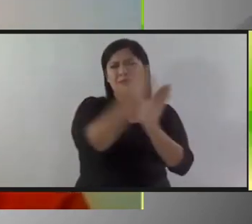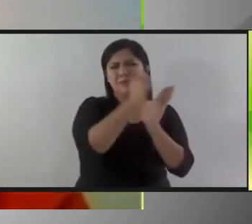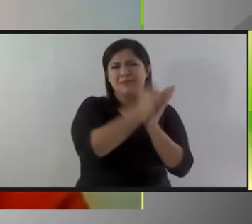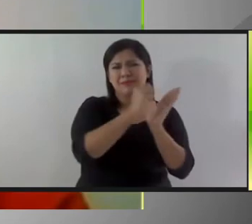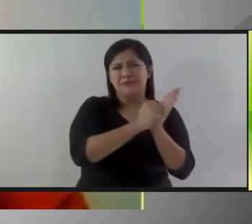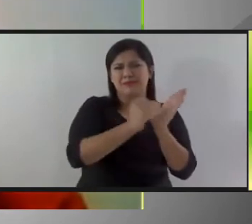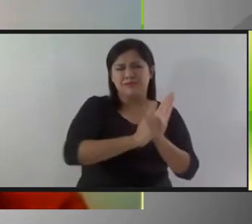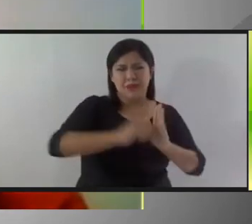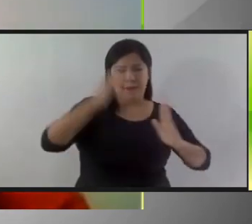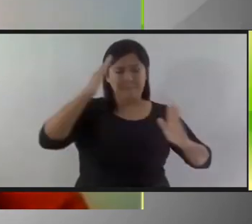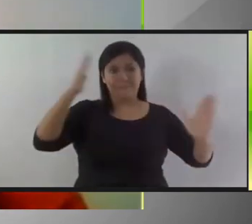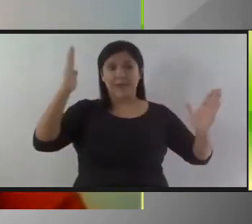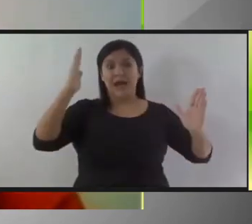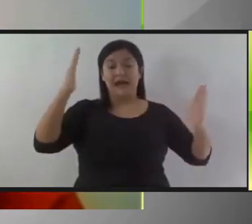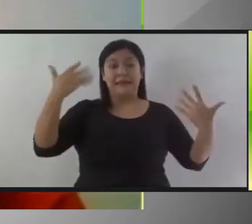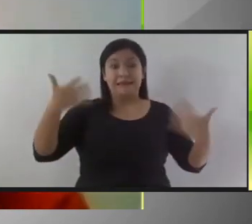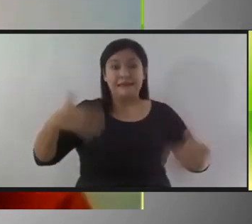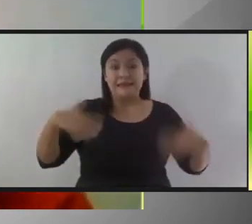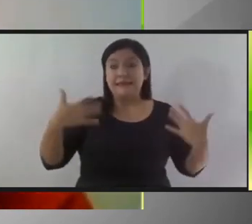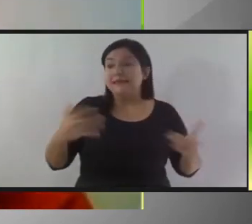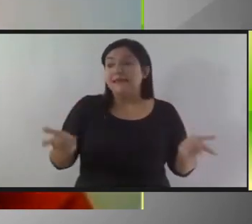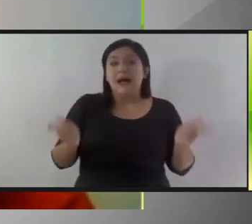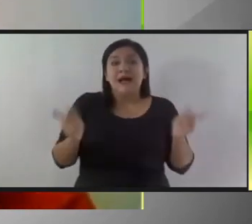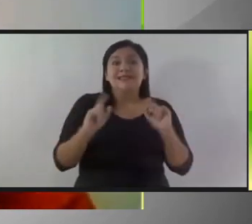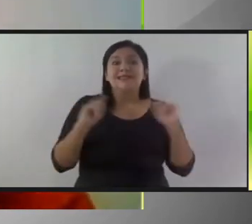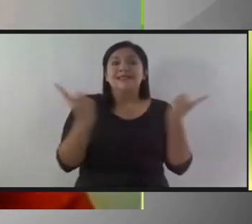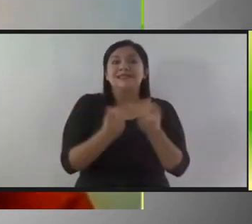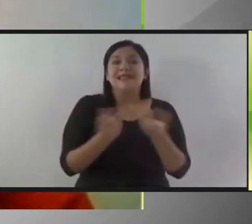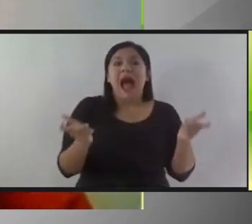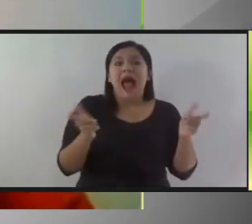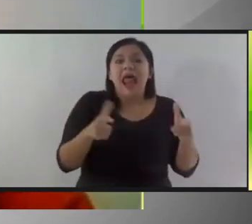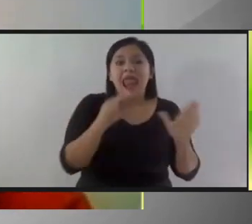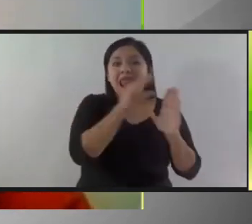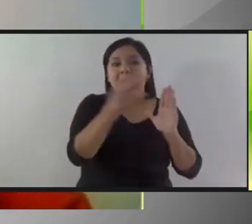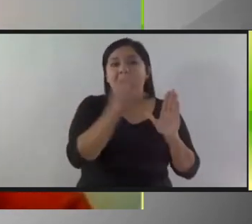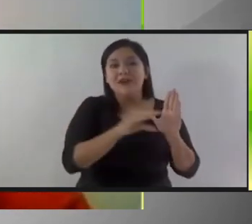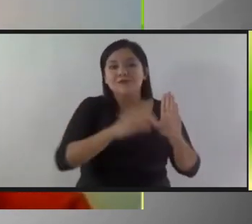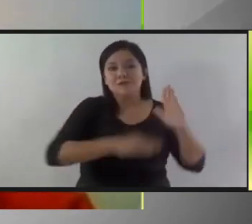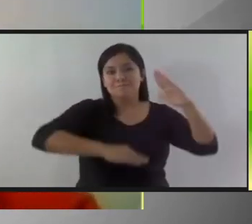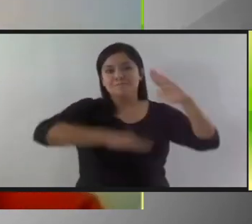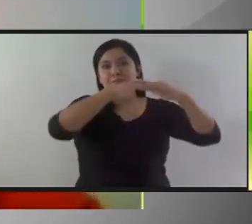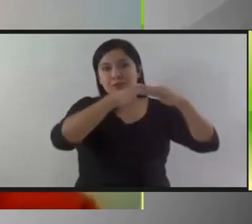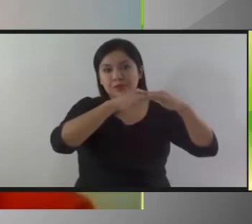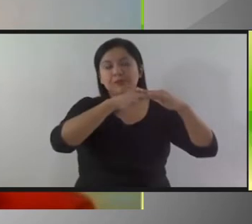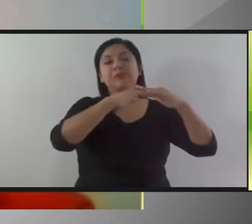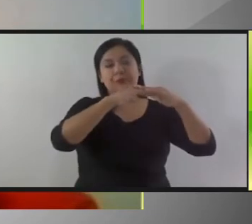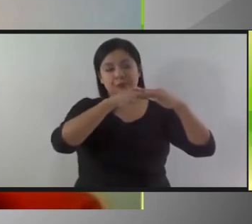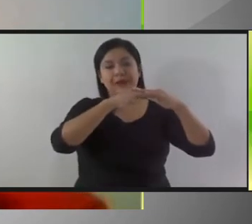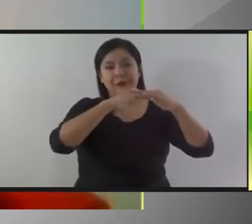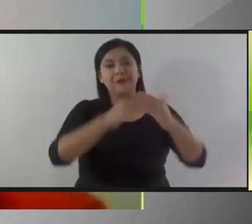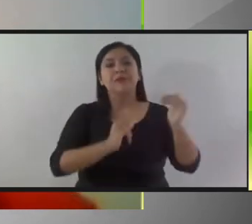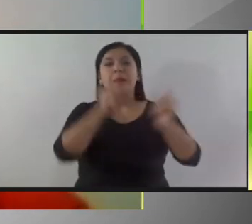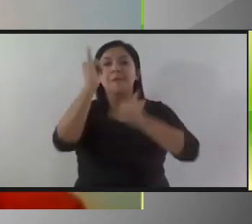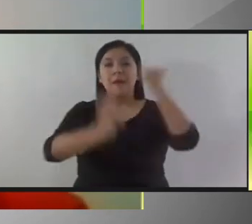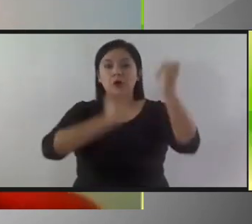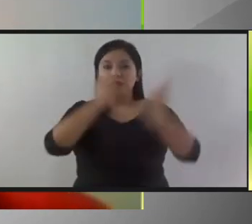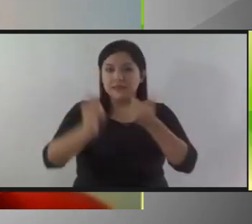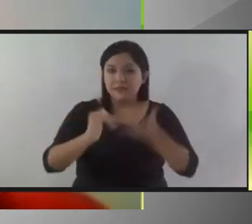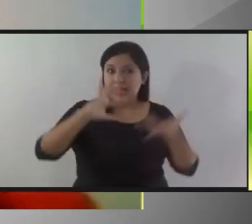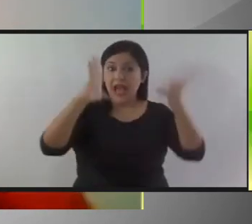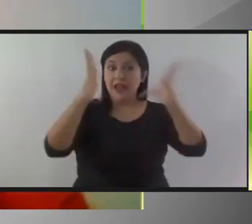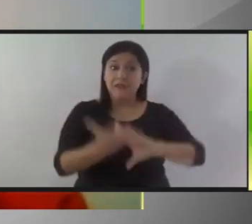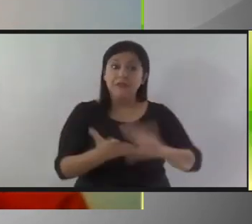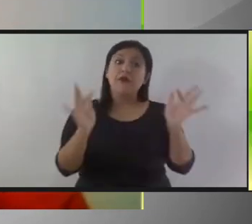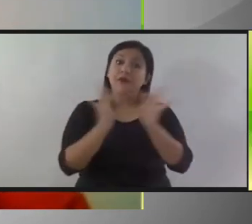expectativas y también ha superado la capacidad de la sala, vamos a explicar algunas cuestiones vinculadas con la modalidad en